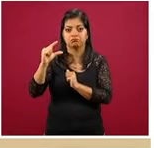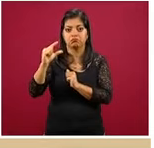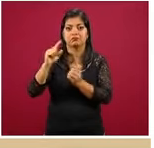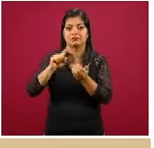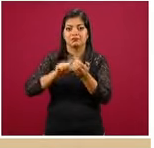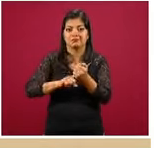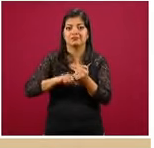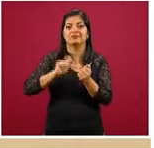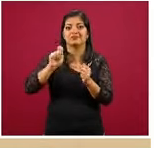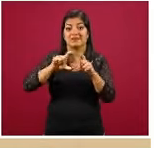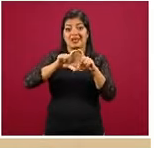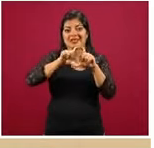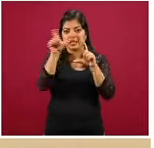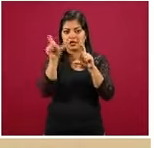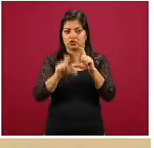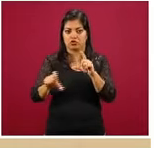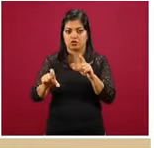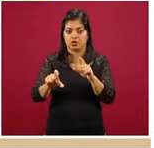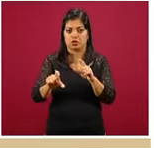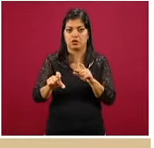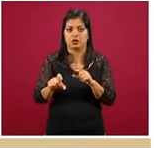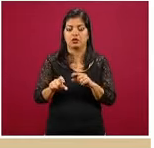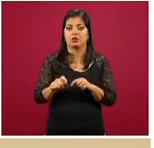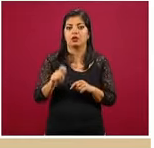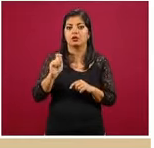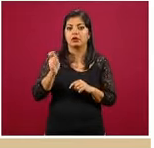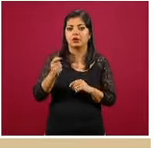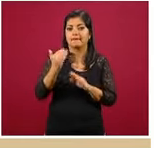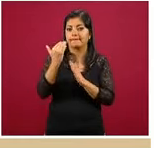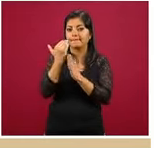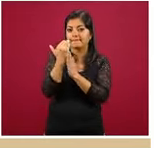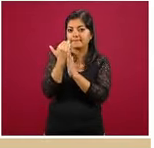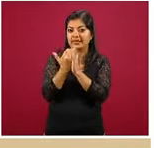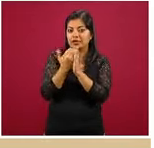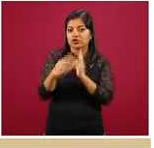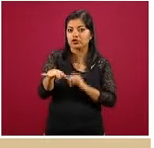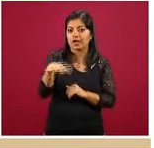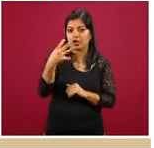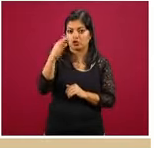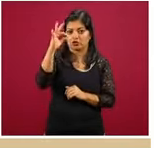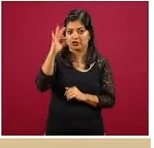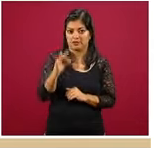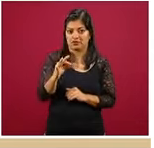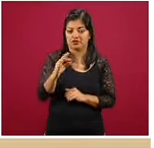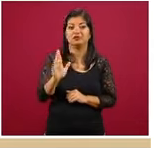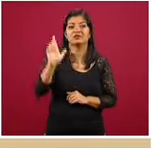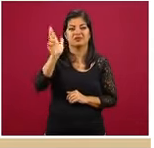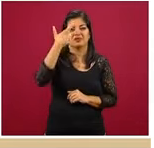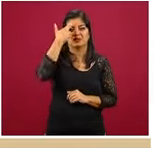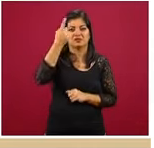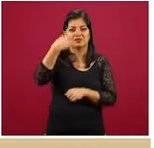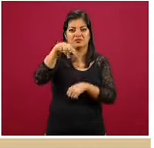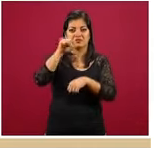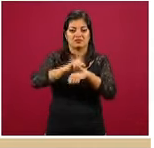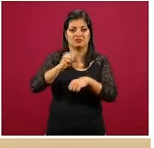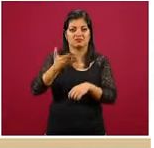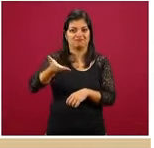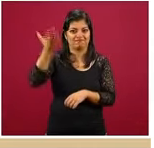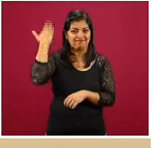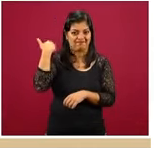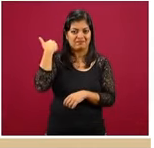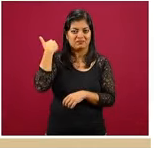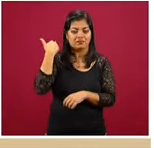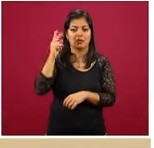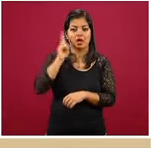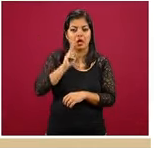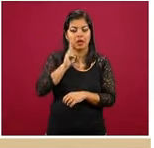curva nacional de casos estimados de un menos 14%. Si ustedes recuerdan, la semana pasada estuvimos dando seguimiento a